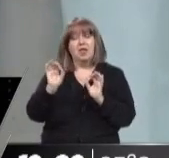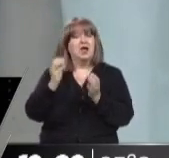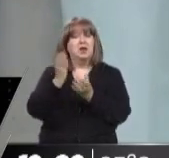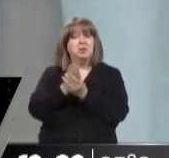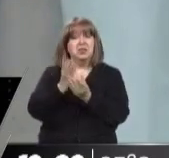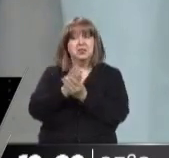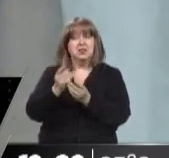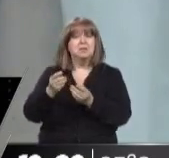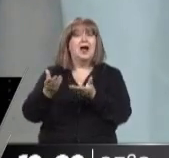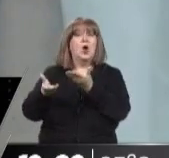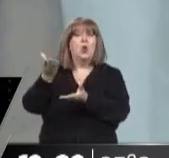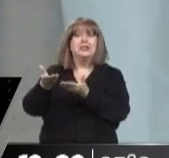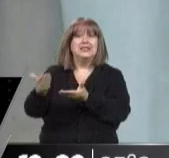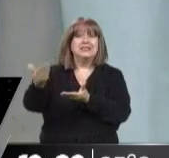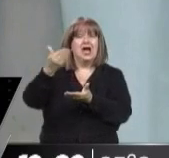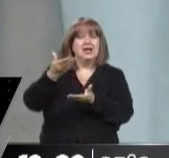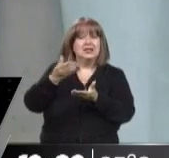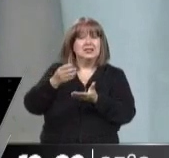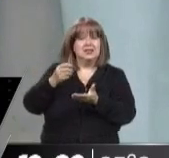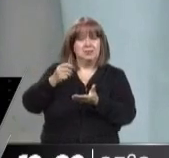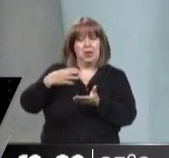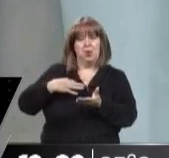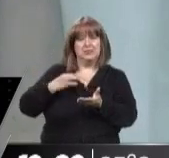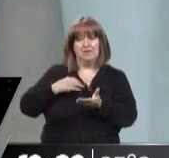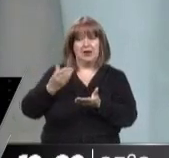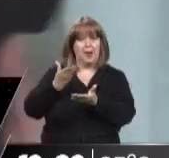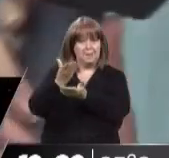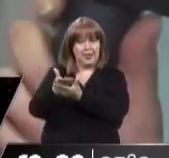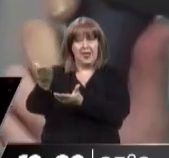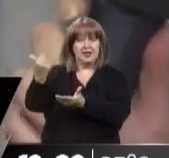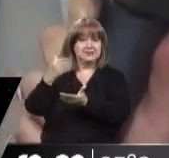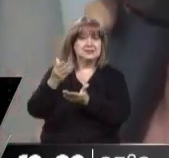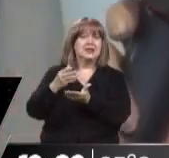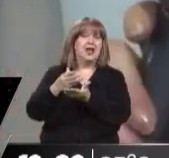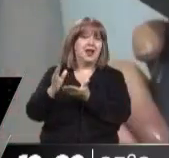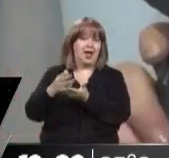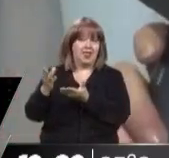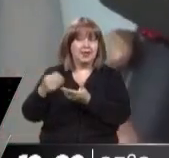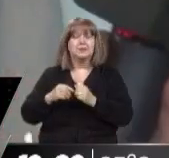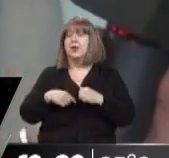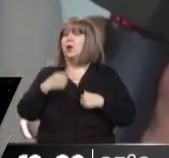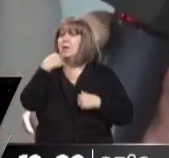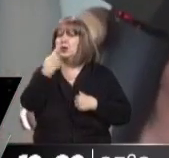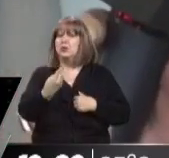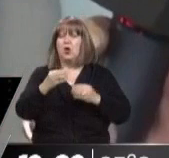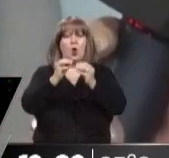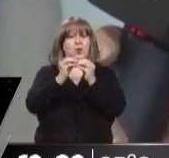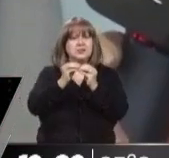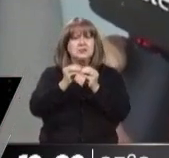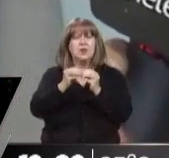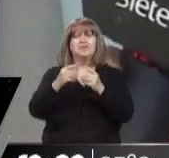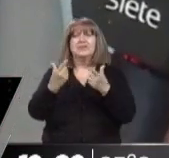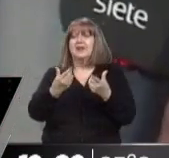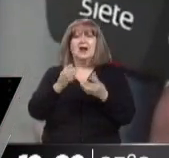el expediente que la justicia civil que lo pidió al expediente y ni siquiera lo han enviado en caso de que sea a favor el dictamen que